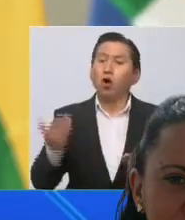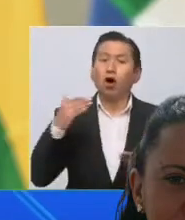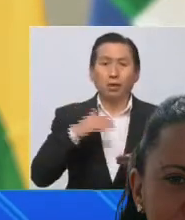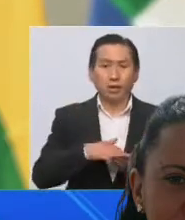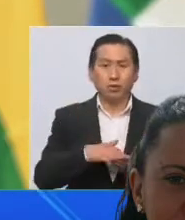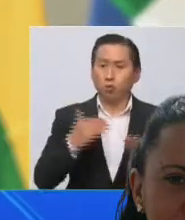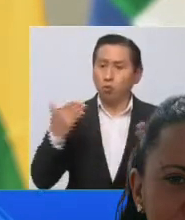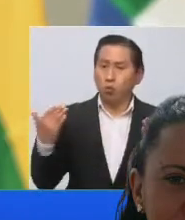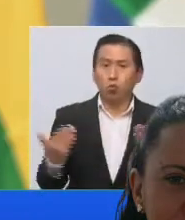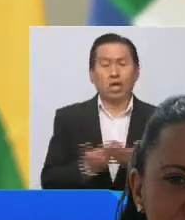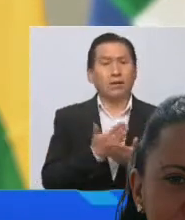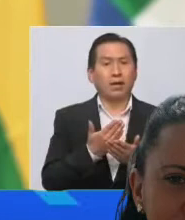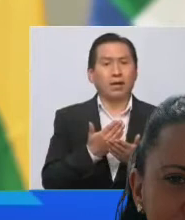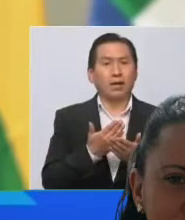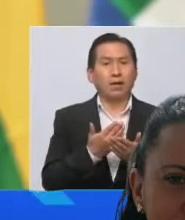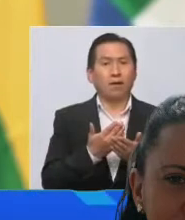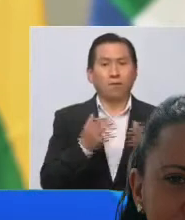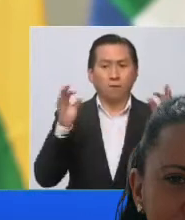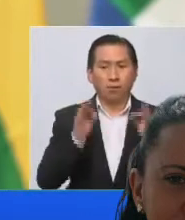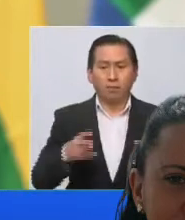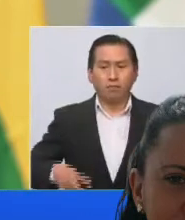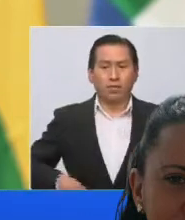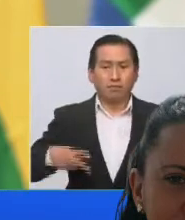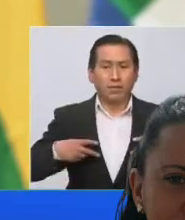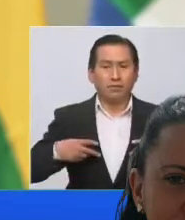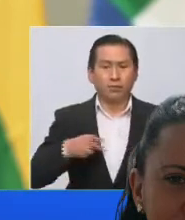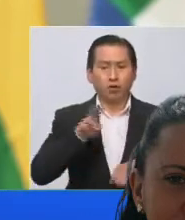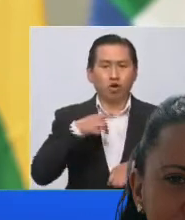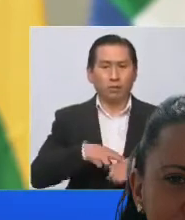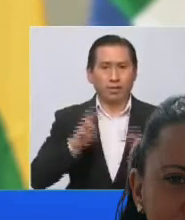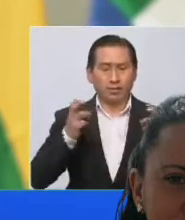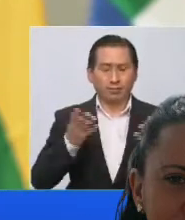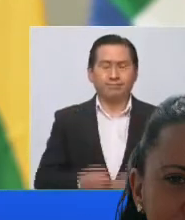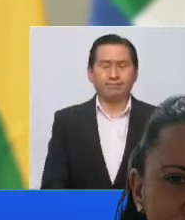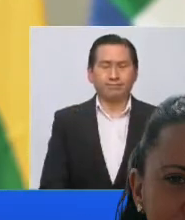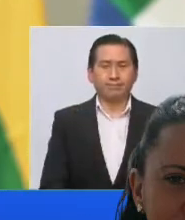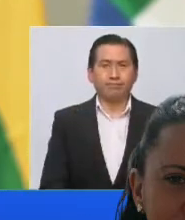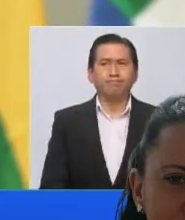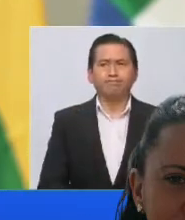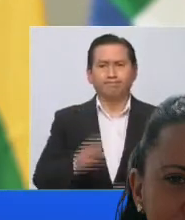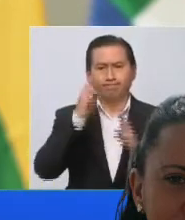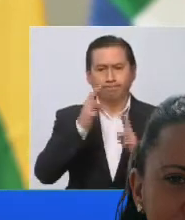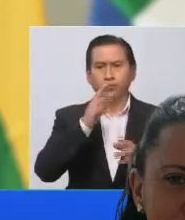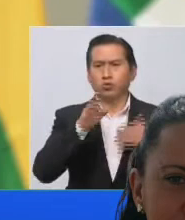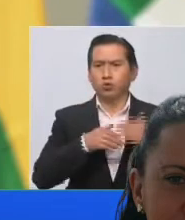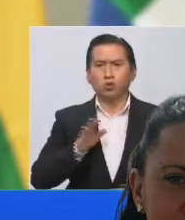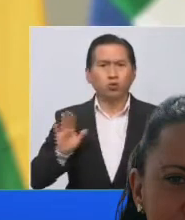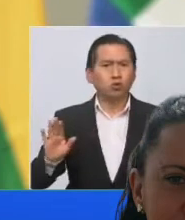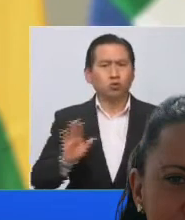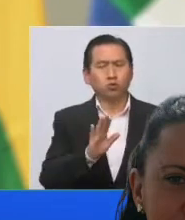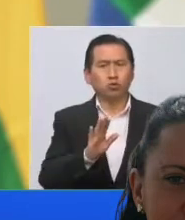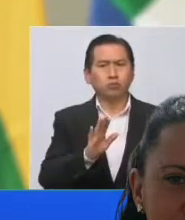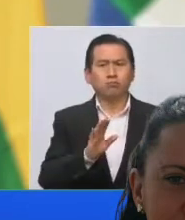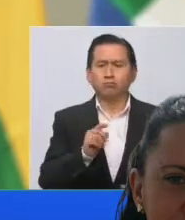ventilador pulmonar, electrocardiograma, carro de paro más desfibrilador, aspirador de secreciones rodable, central de